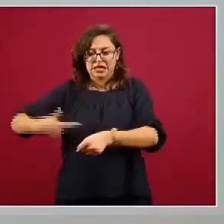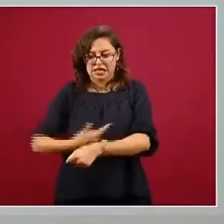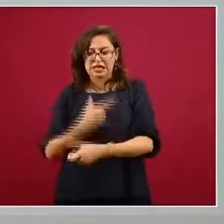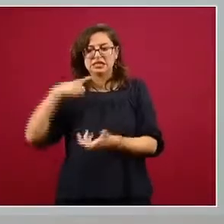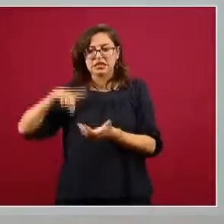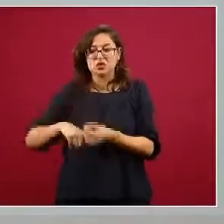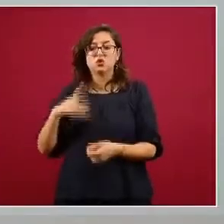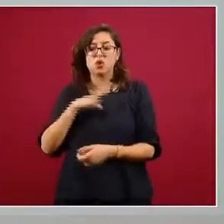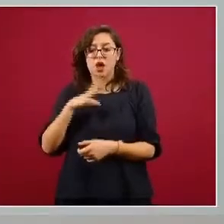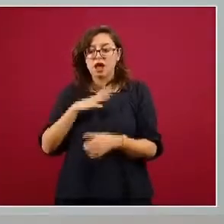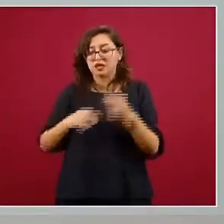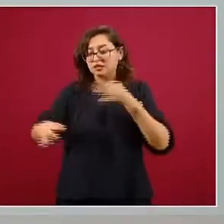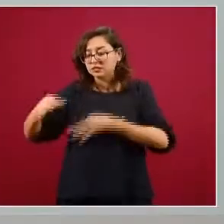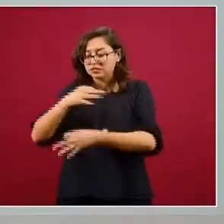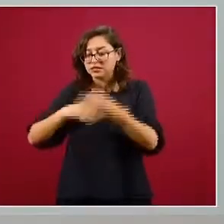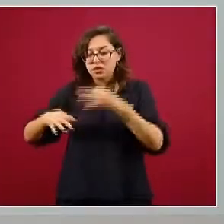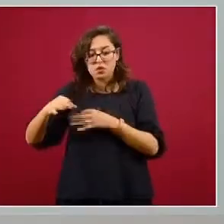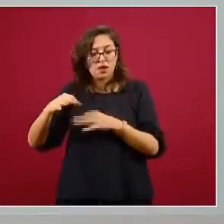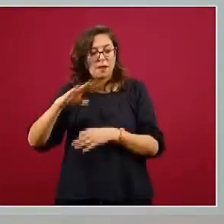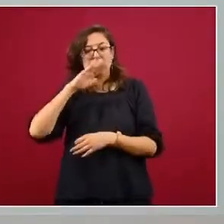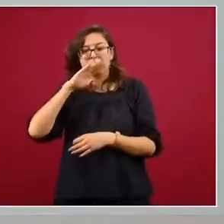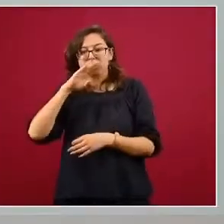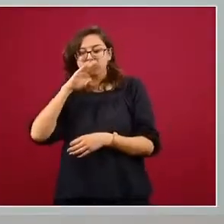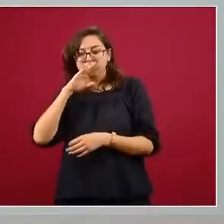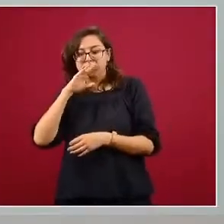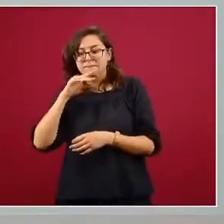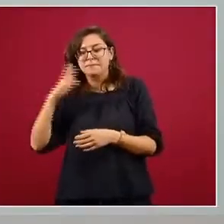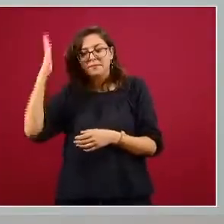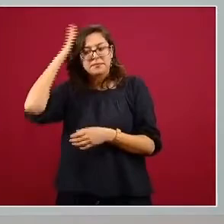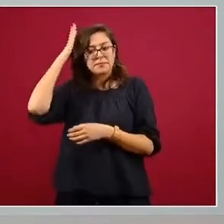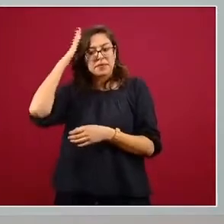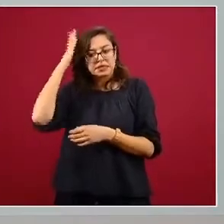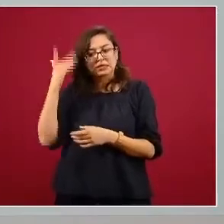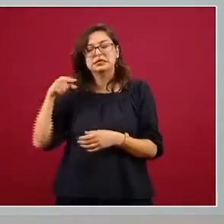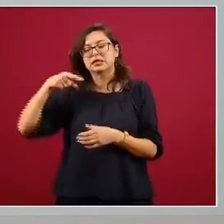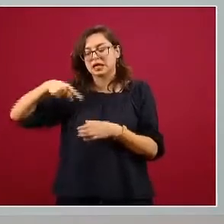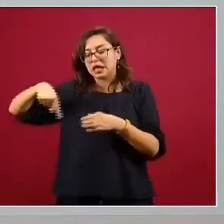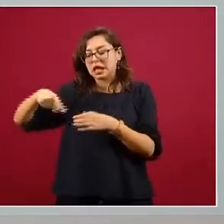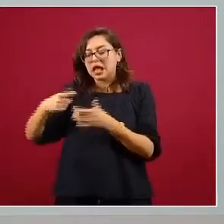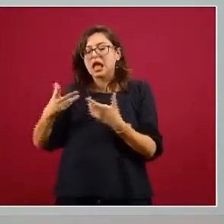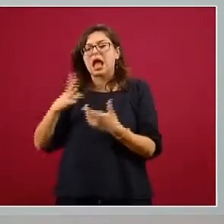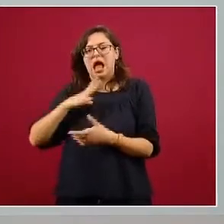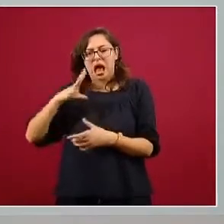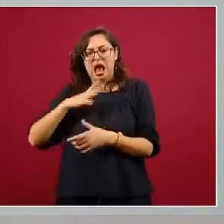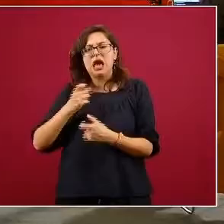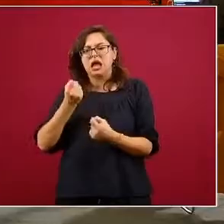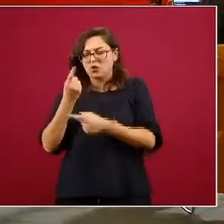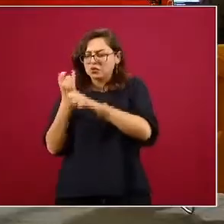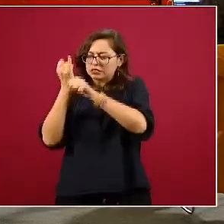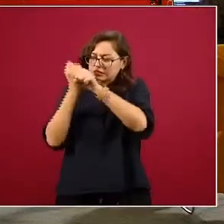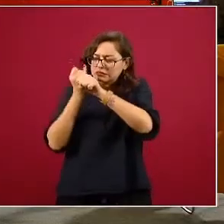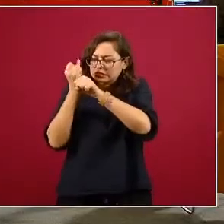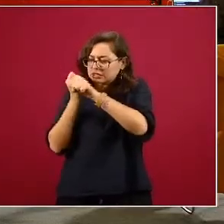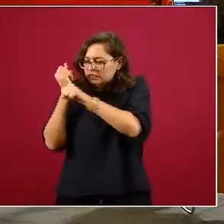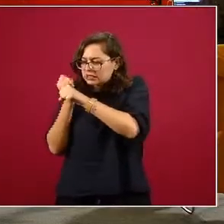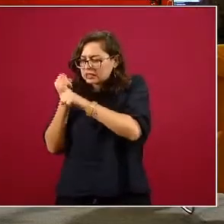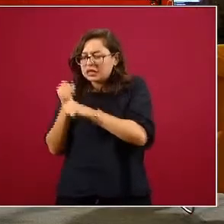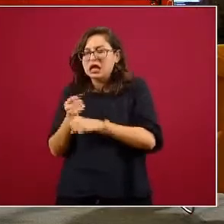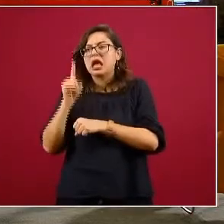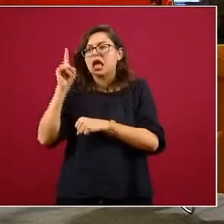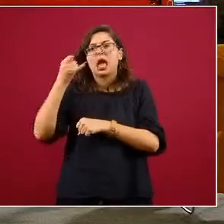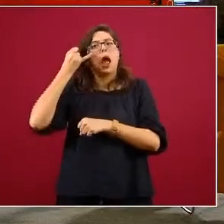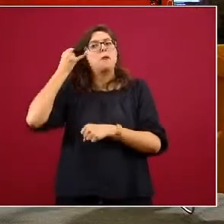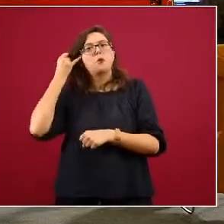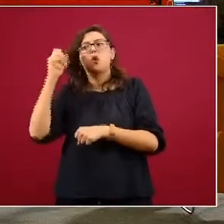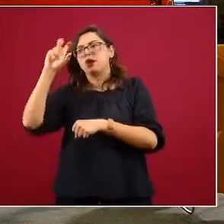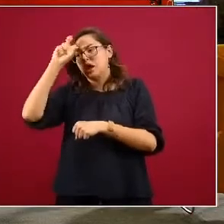hematopoyético. Entonces, se han aplicado diversas técnicas precisamente como medidas terapéuticas en investigación. En Japón, en